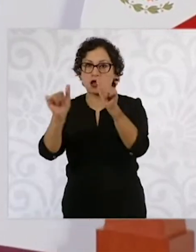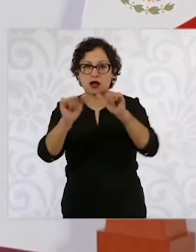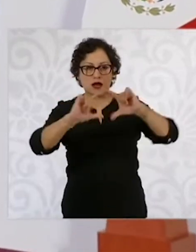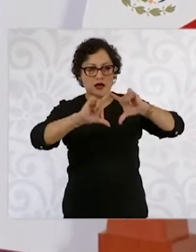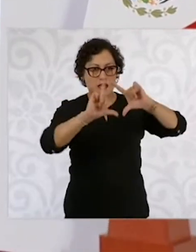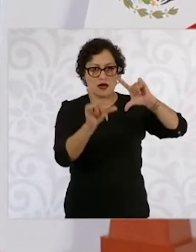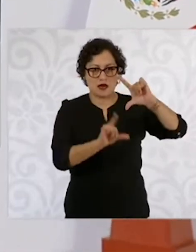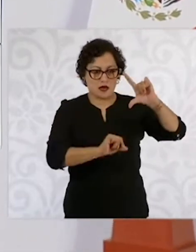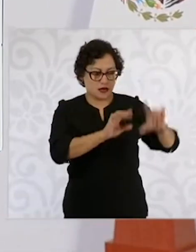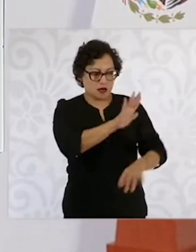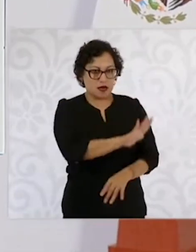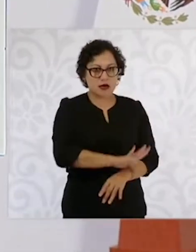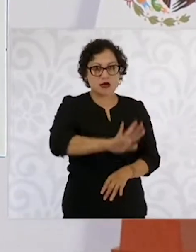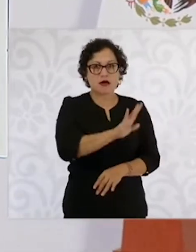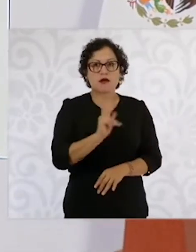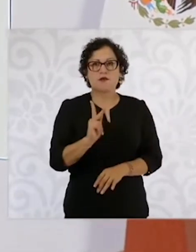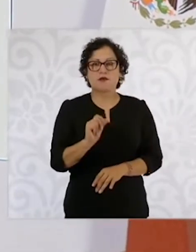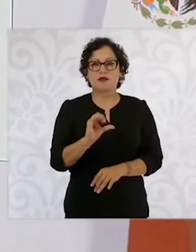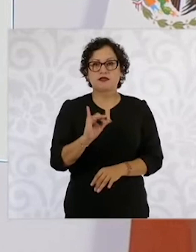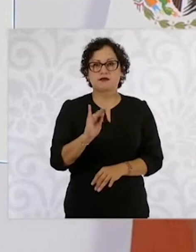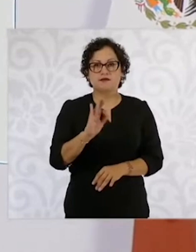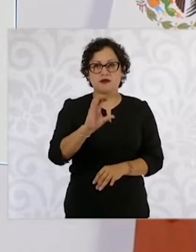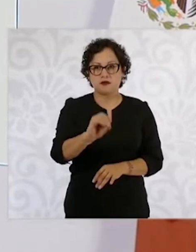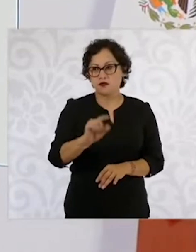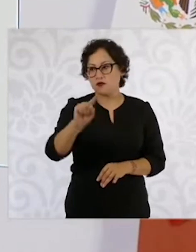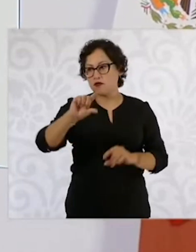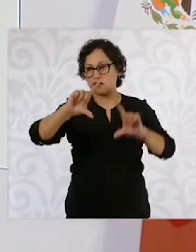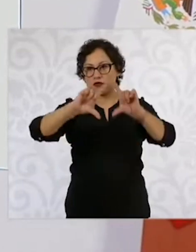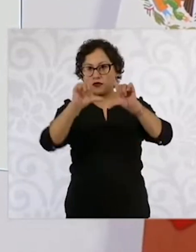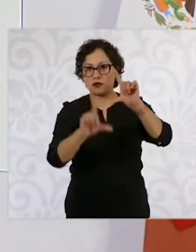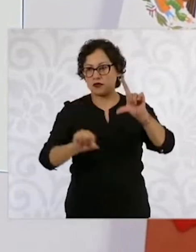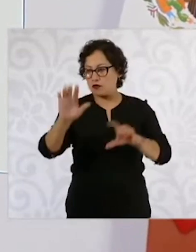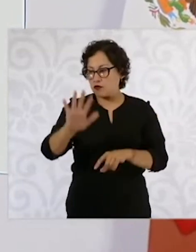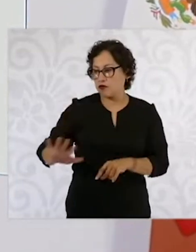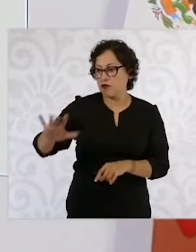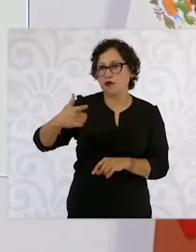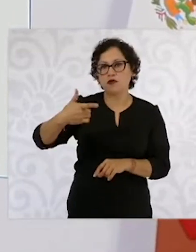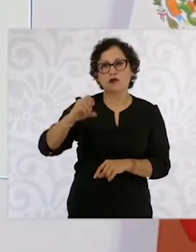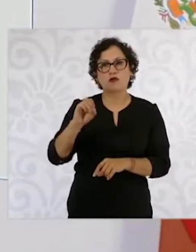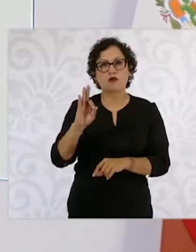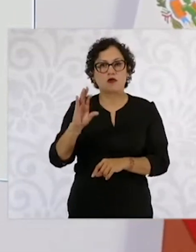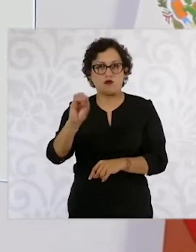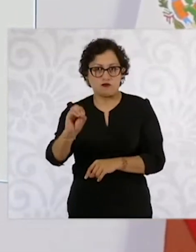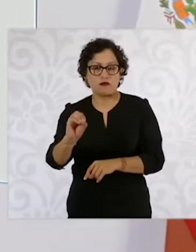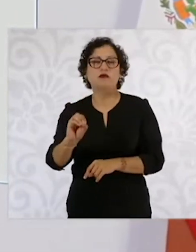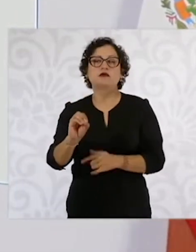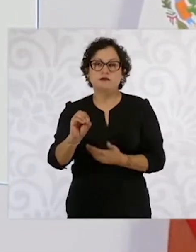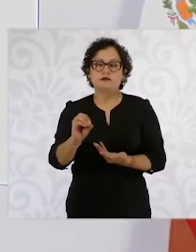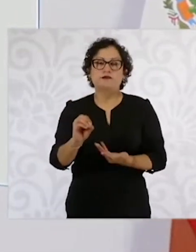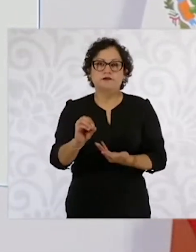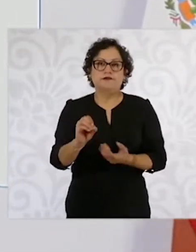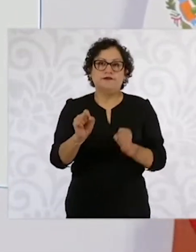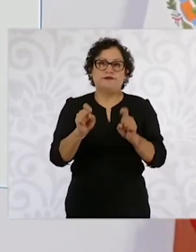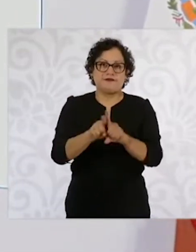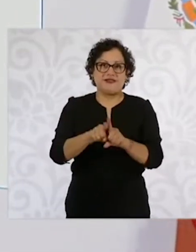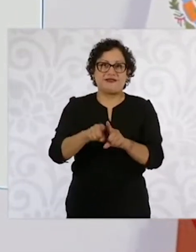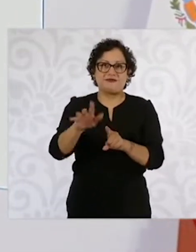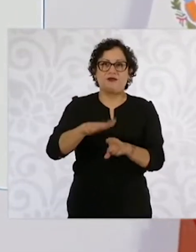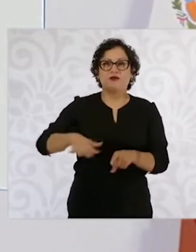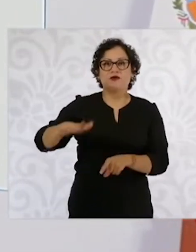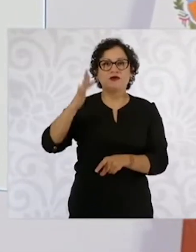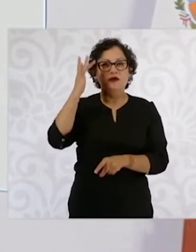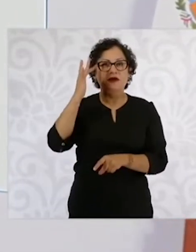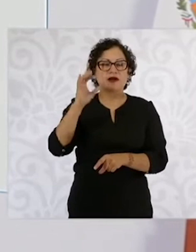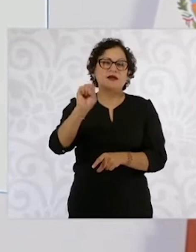única en declaraciones recientes la presidenta chown intentó calmar los ánimos al asegurar que no hay razón para preocuparse y que Estados